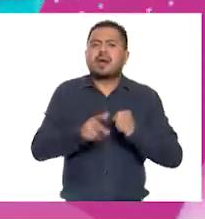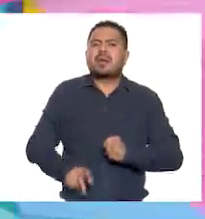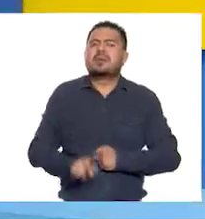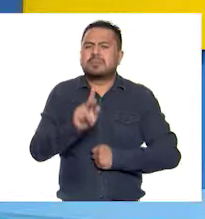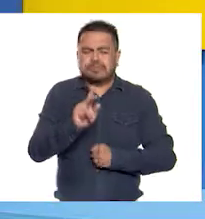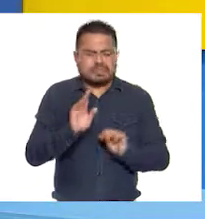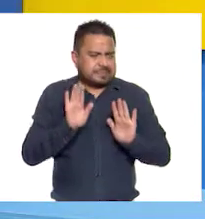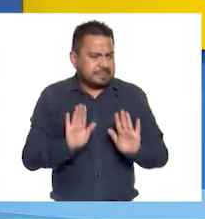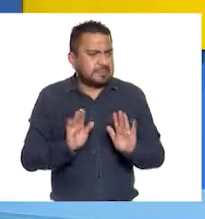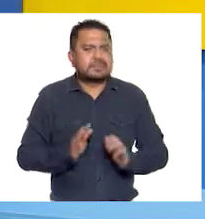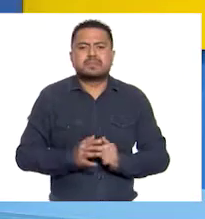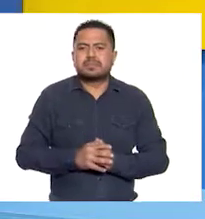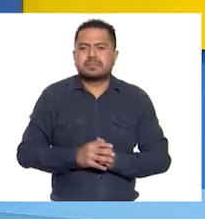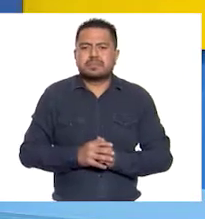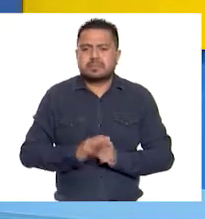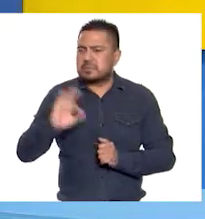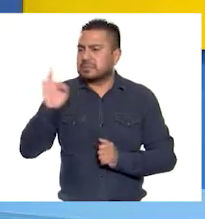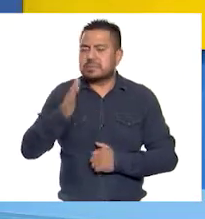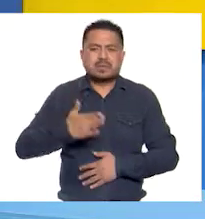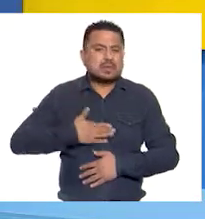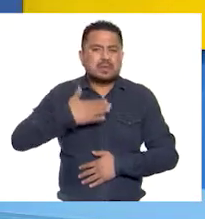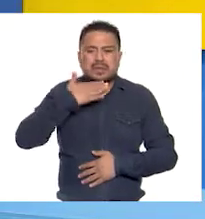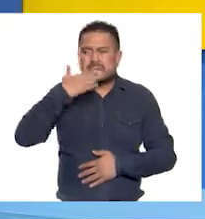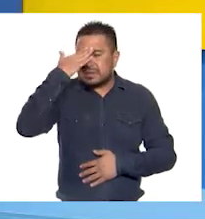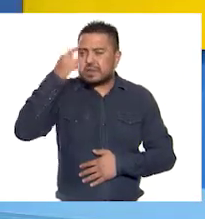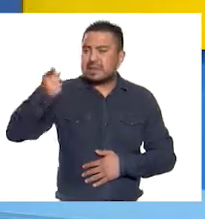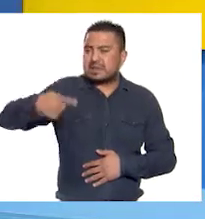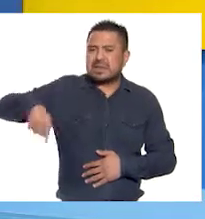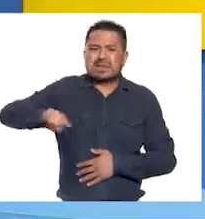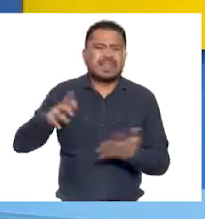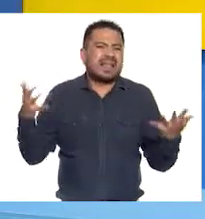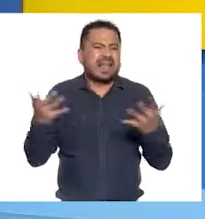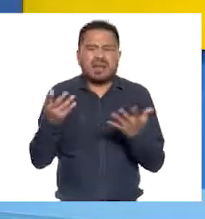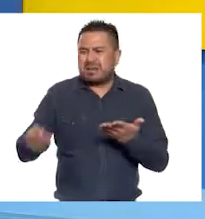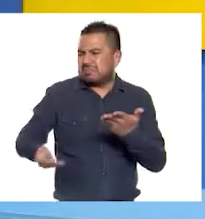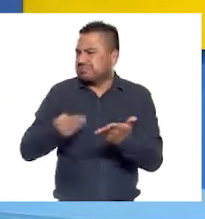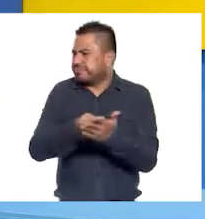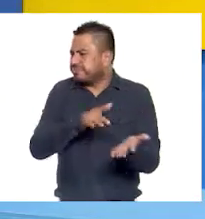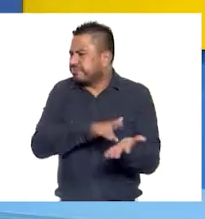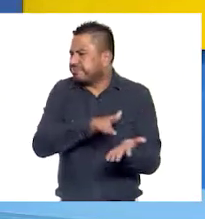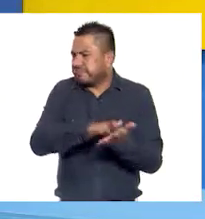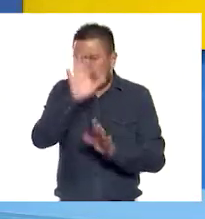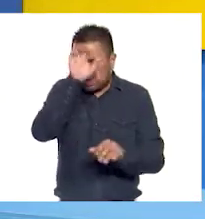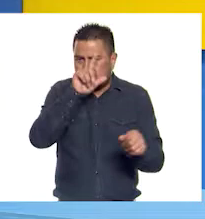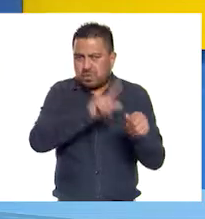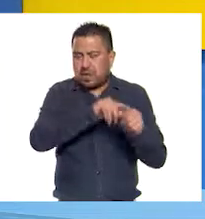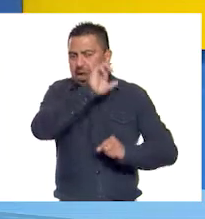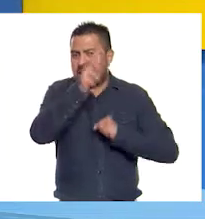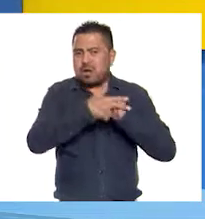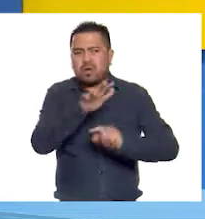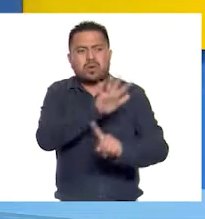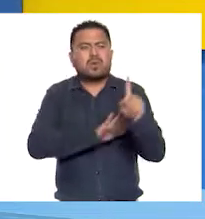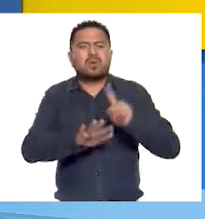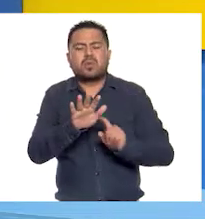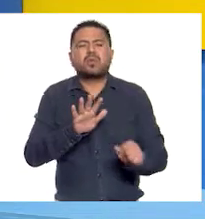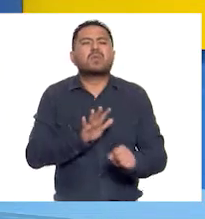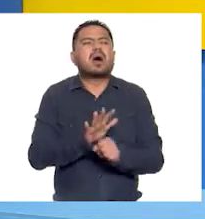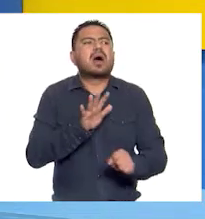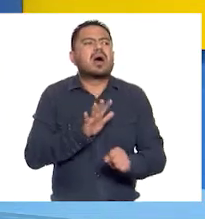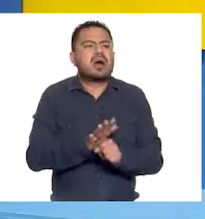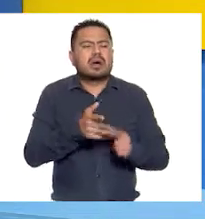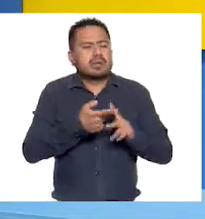ver. Si los musulmanes hicieron tantos aportes a la cultura europea, ¿en qué